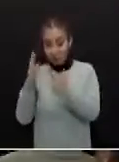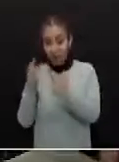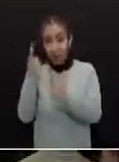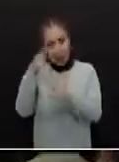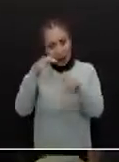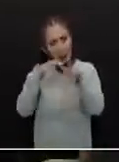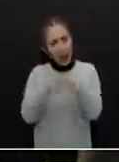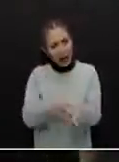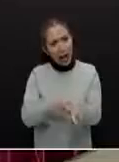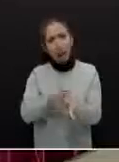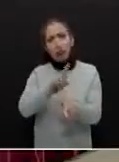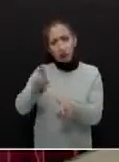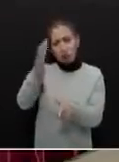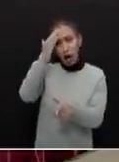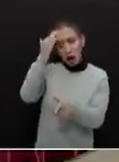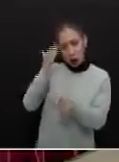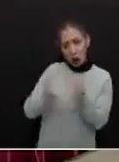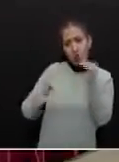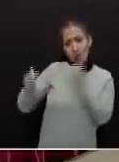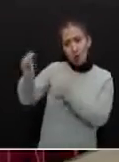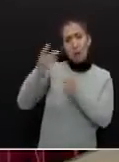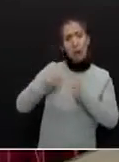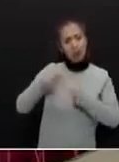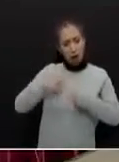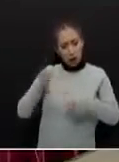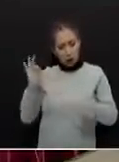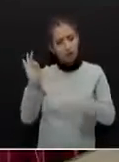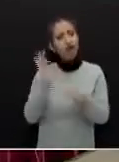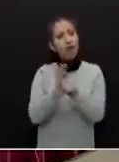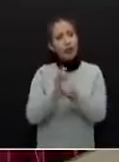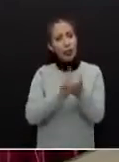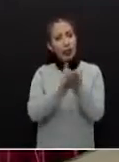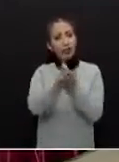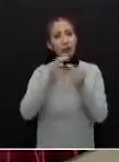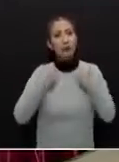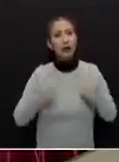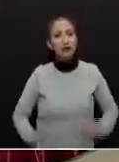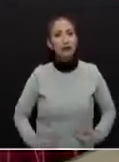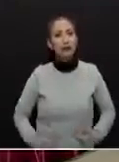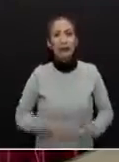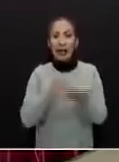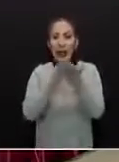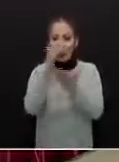para seguir reconociendo a todos los defensores de los derechos